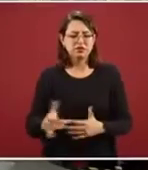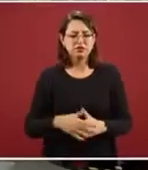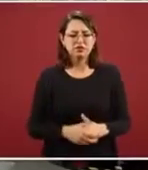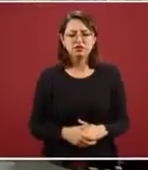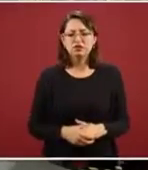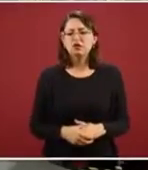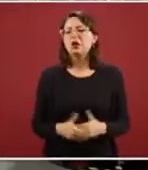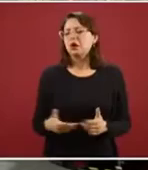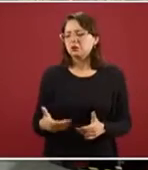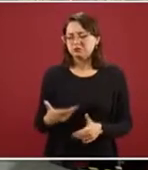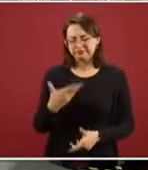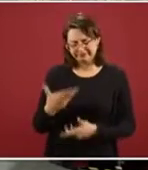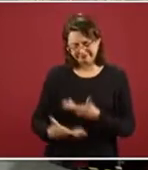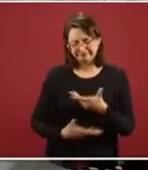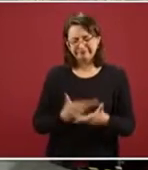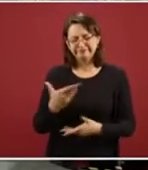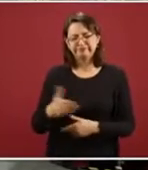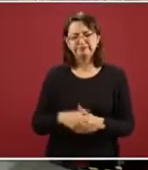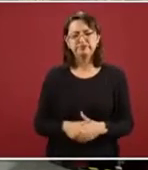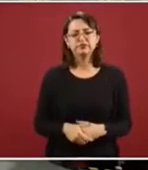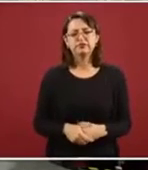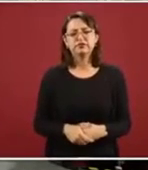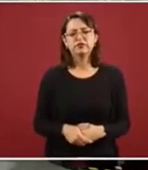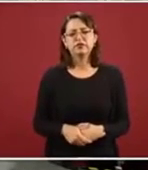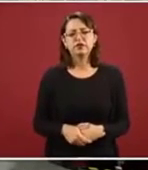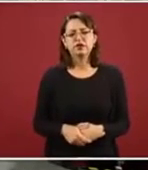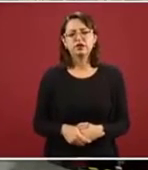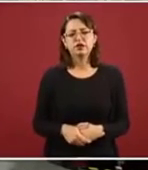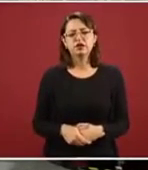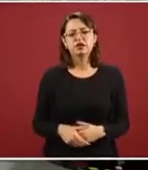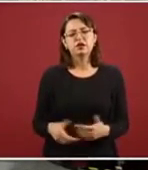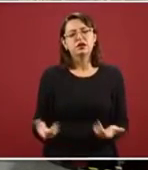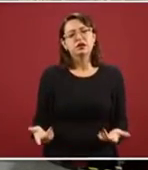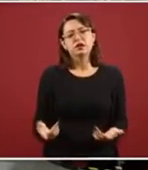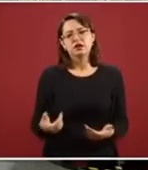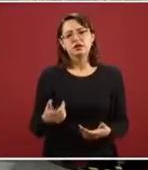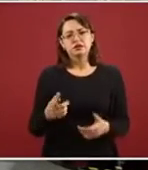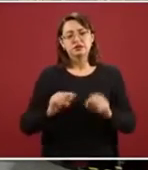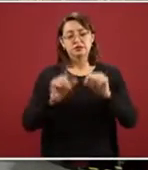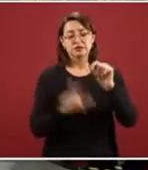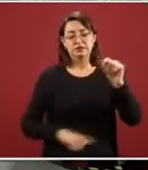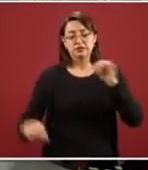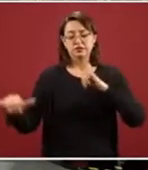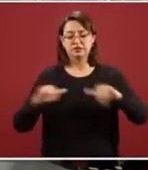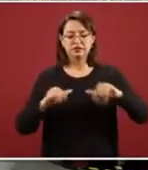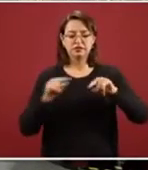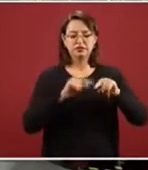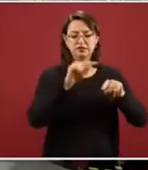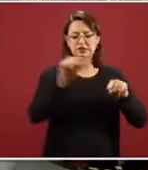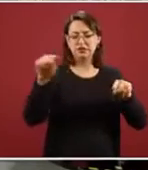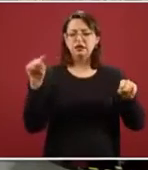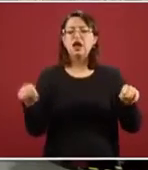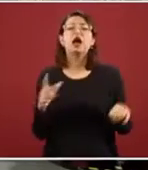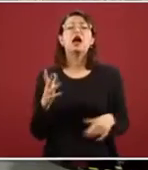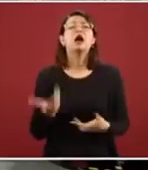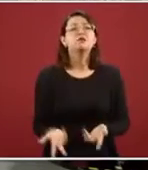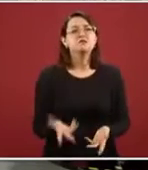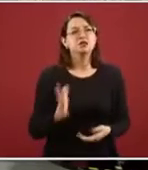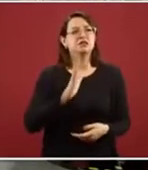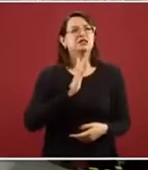Hans. Gracias. Bien. Comienzo, Hans. Primero, el Atlas Nacional de Riesgos. Tenemos un Atlas Nacional